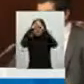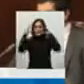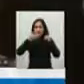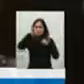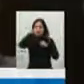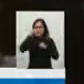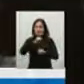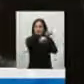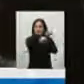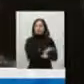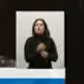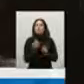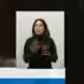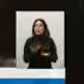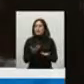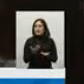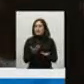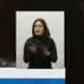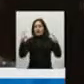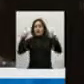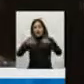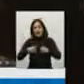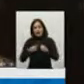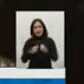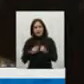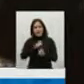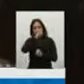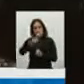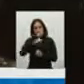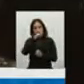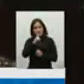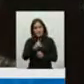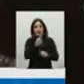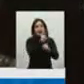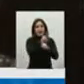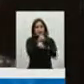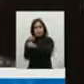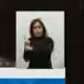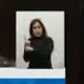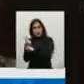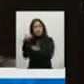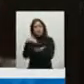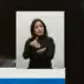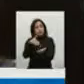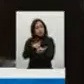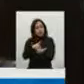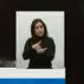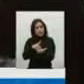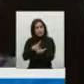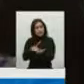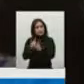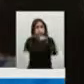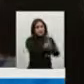que en un Estado de Derecho, con independencia de poderes y donde cada poder tiene una tarea asignada, no se puede politizar y confundir a la